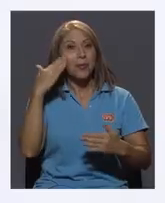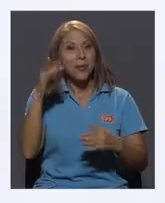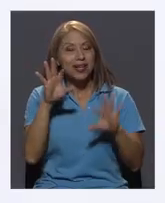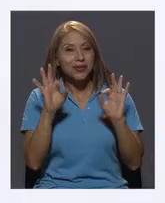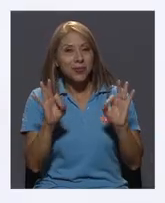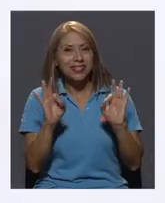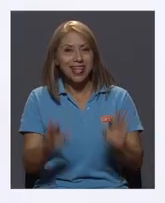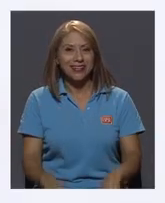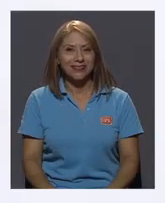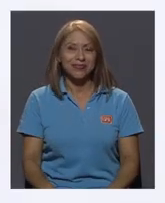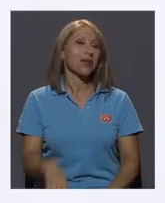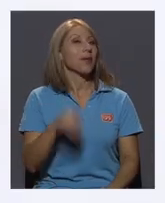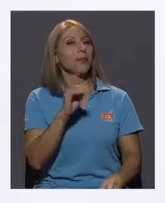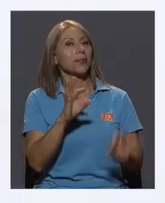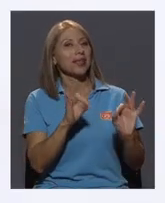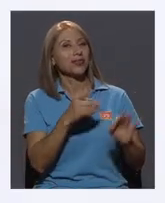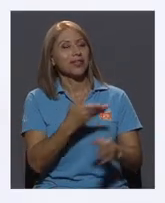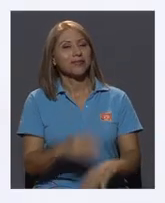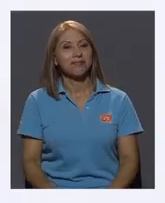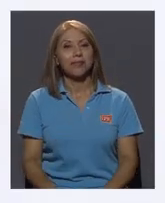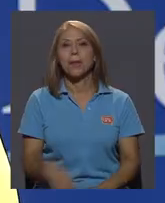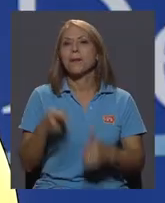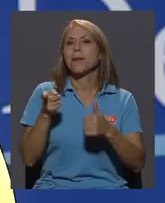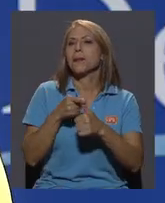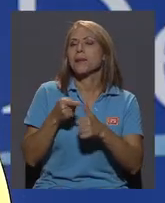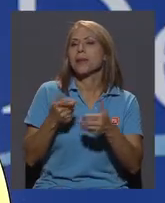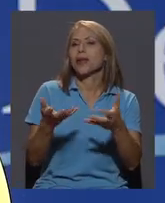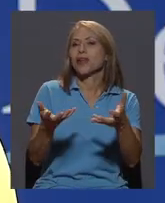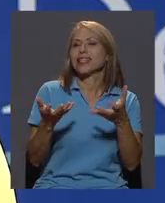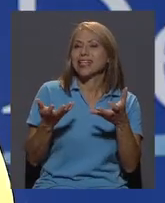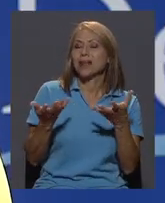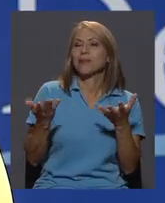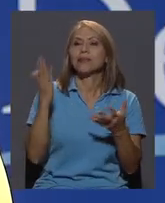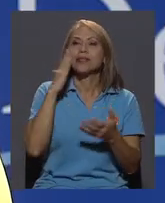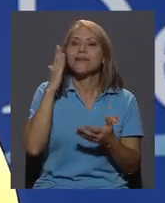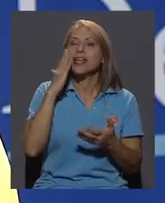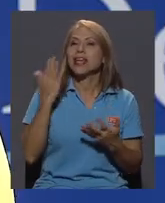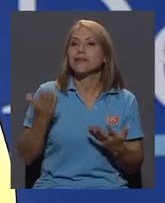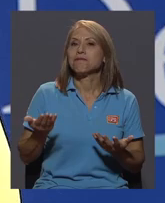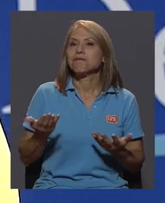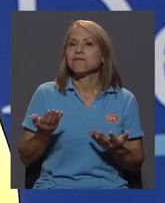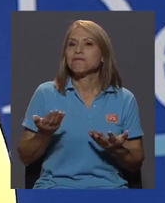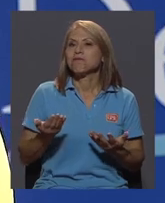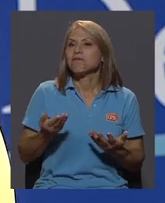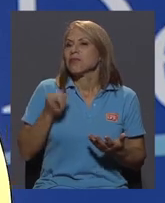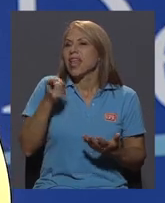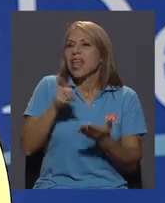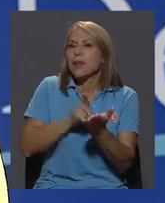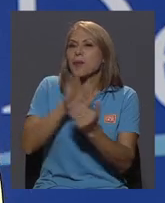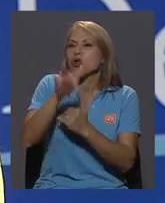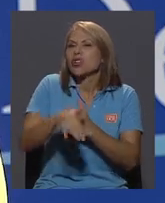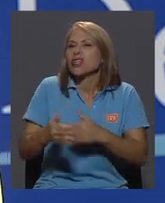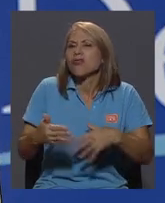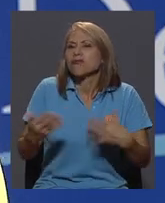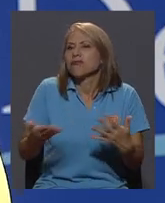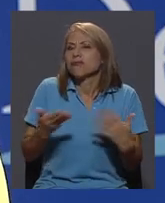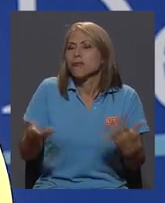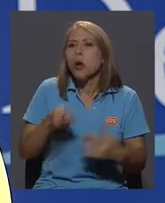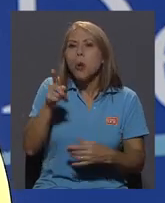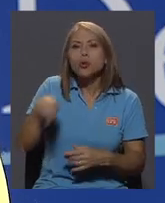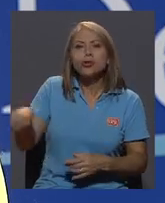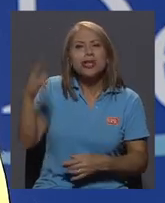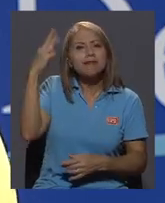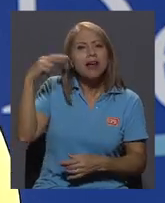marco como esta - news en primer lugar marco quisieras quisiéramos saber en qué consistió el proyecto y cuál fue la motivación